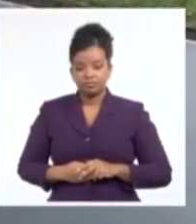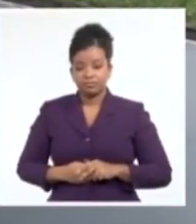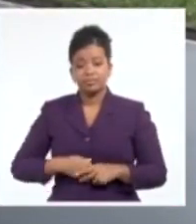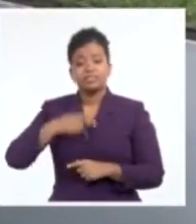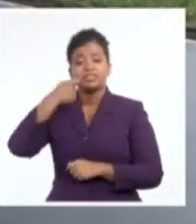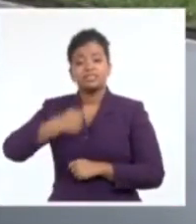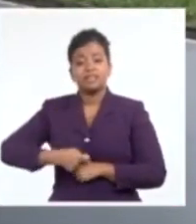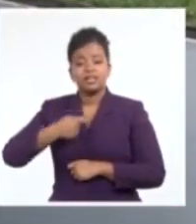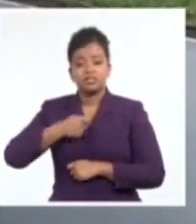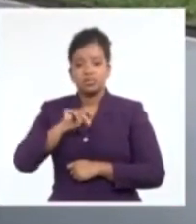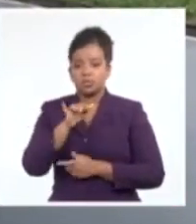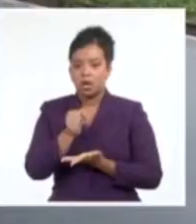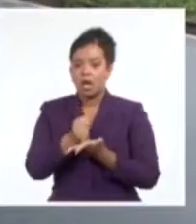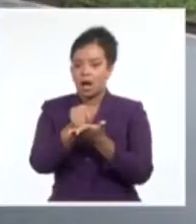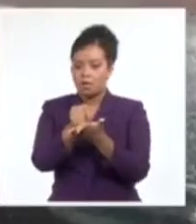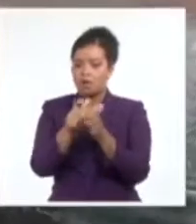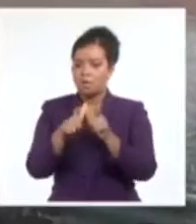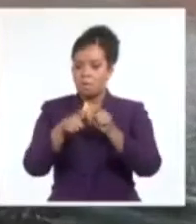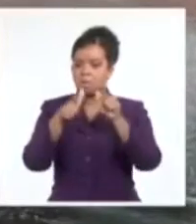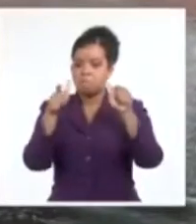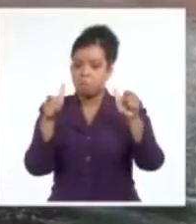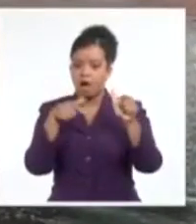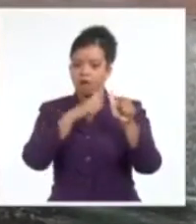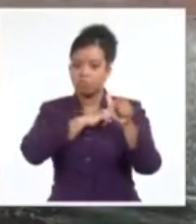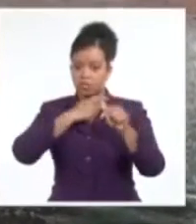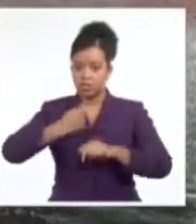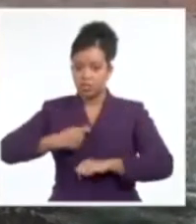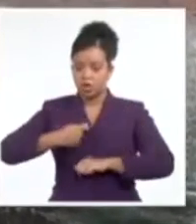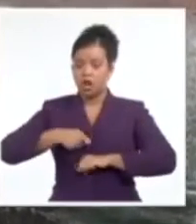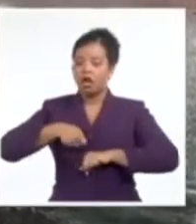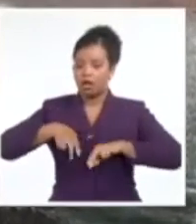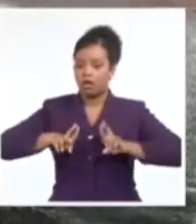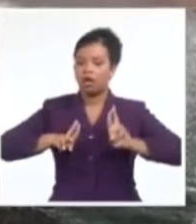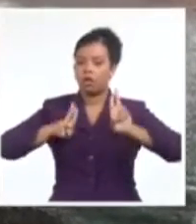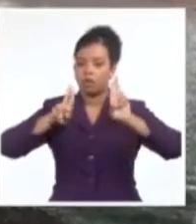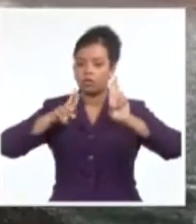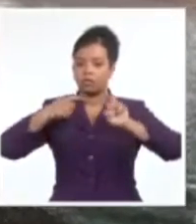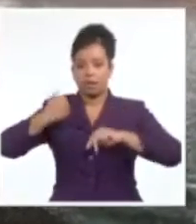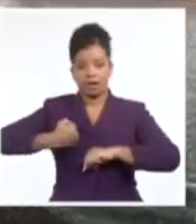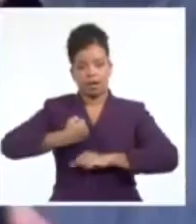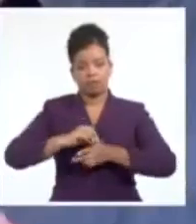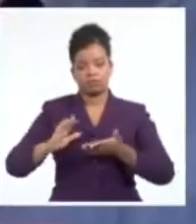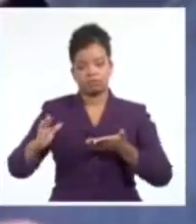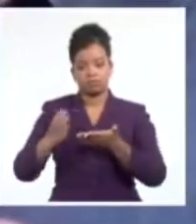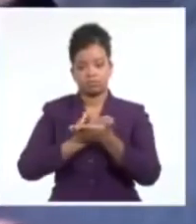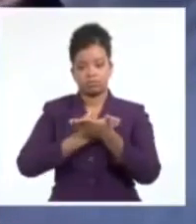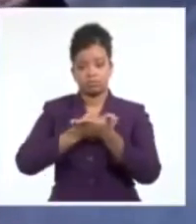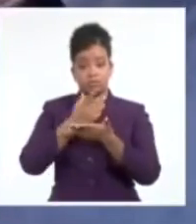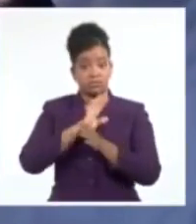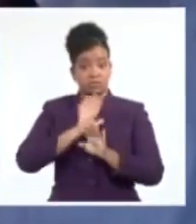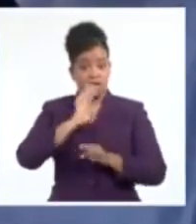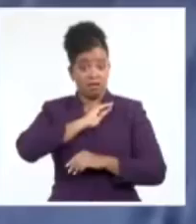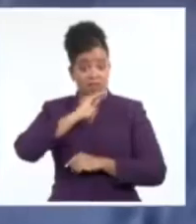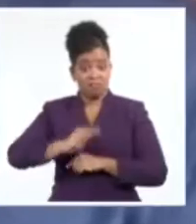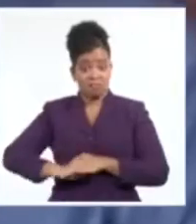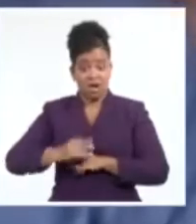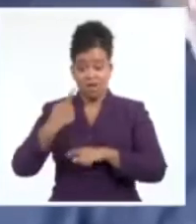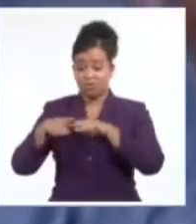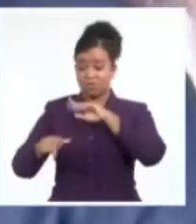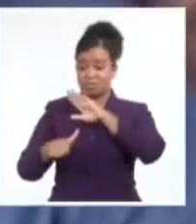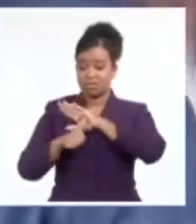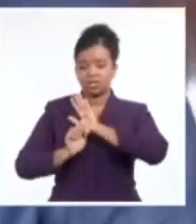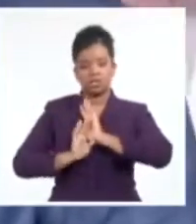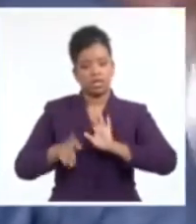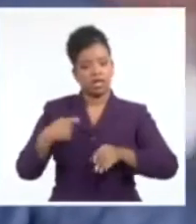fue respaldada por la mayoría de los magistrados del Supremo Tribunal Federal desde que se conoció la derrota del jefe de Estado derechista, quien